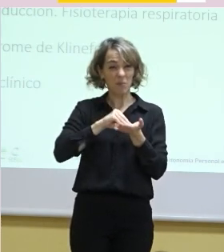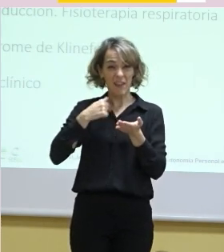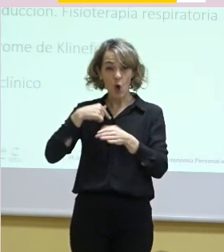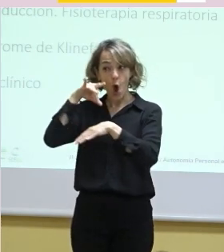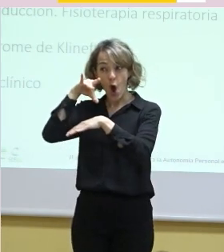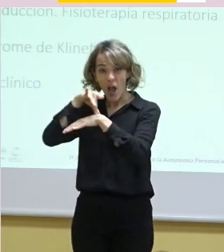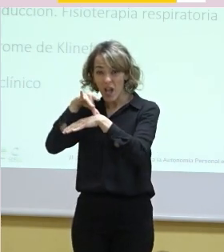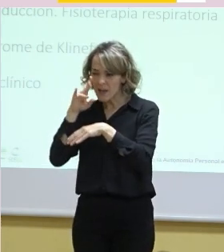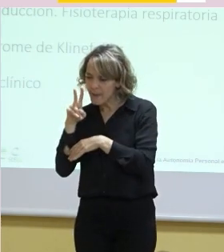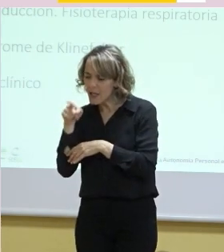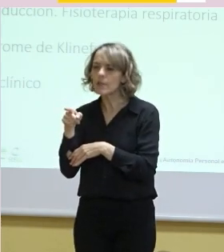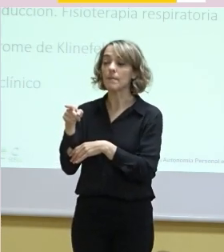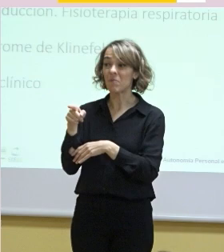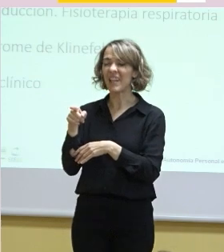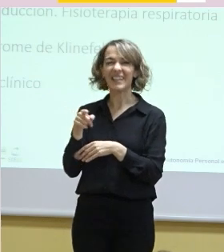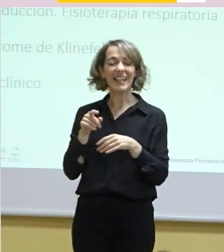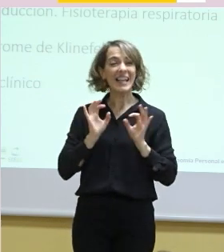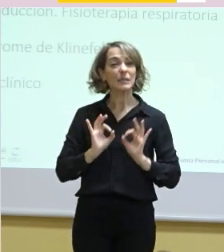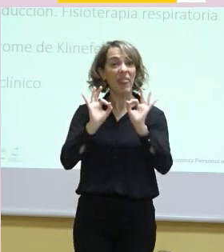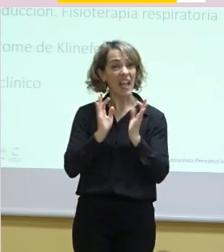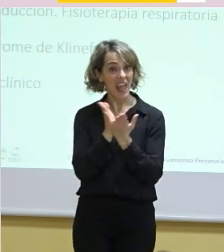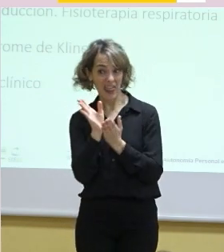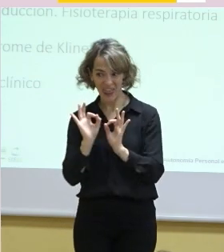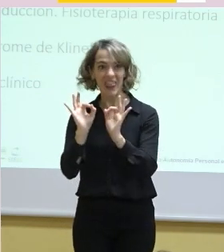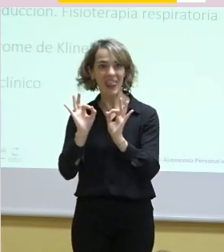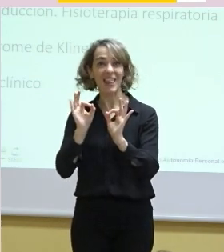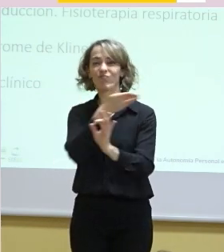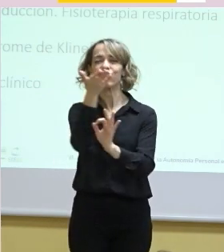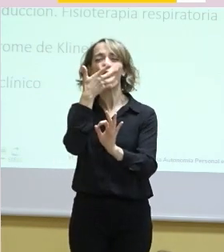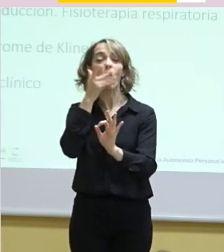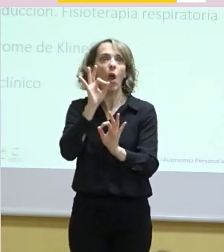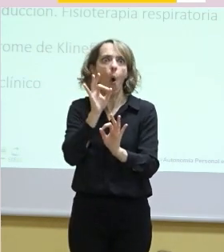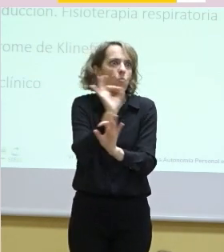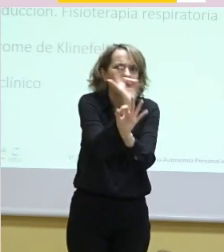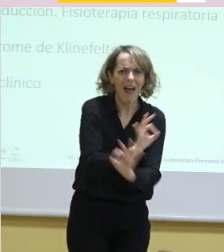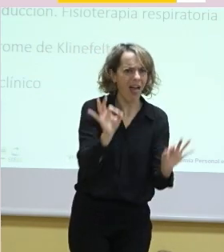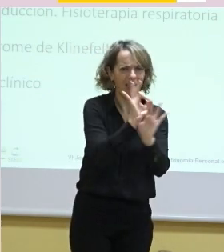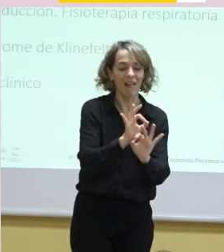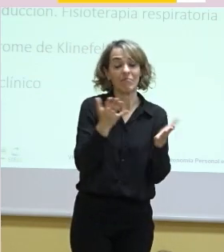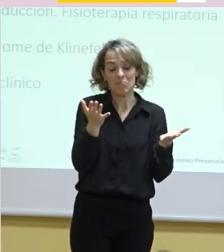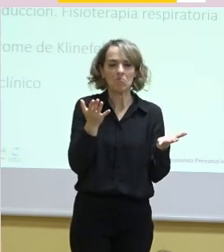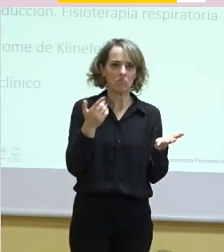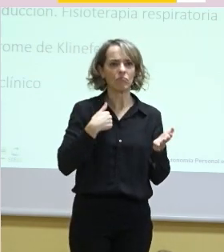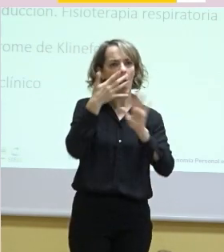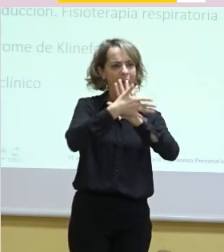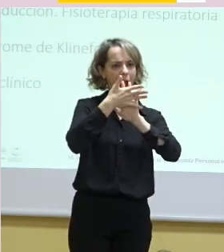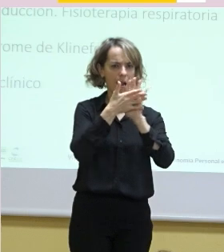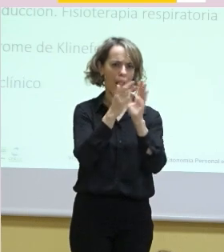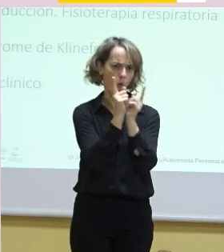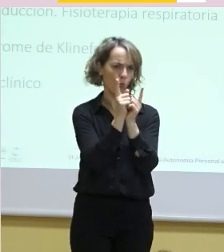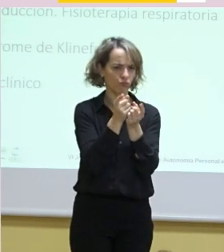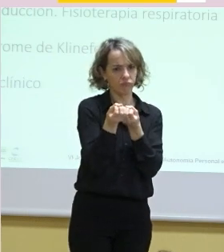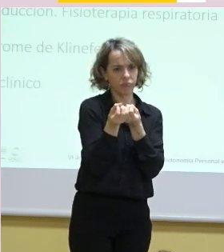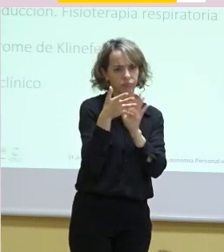es que esta especialidad se conoce o que no se conoce para nada. Entonces vamos a hablar un poquito de ella y sobre